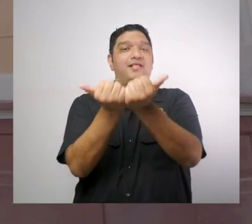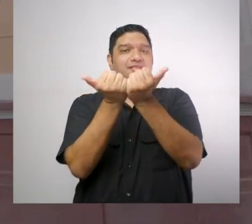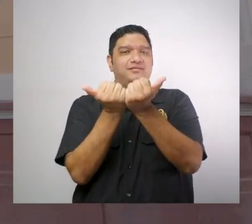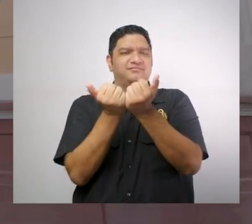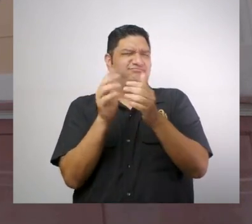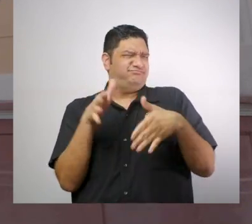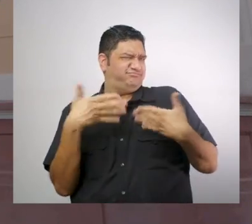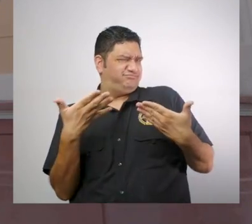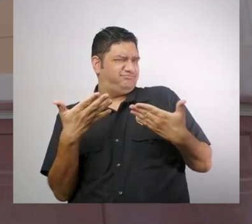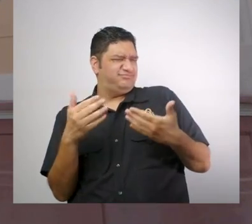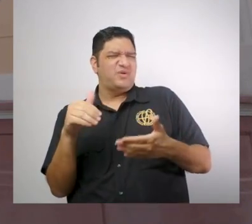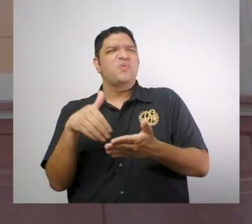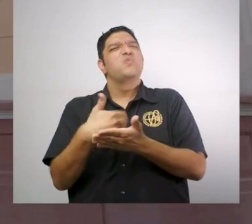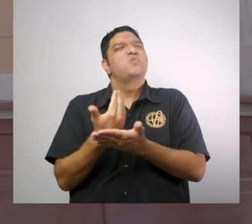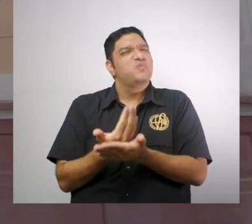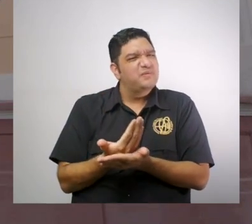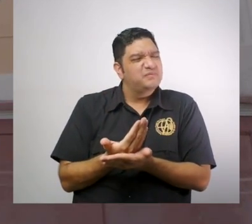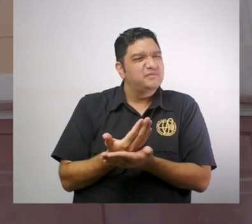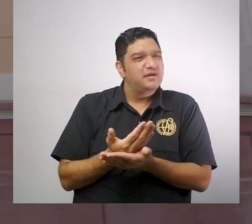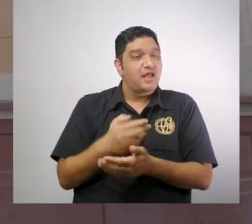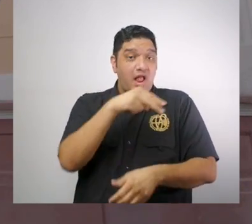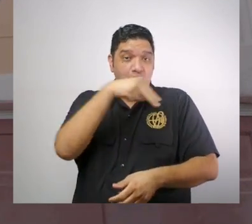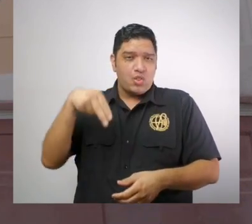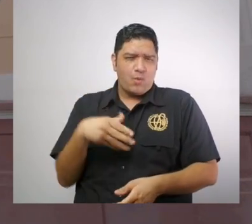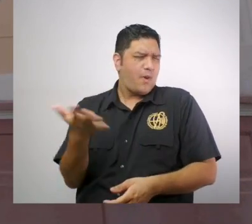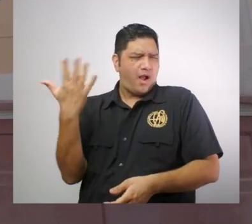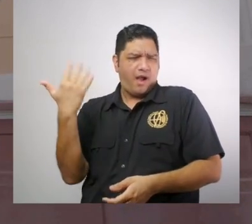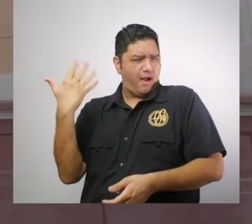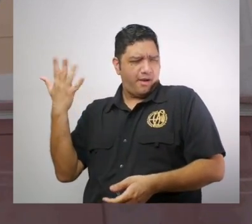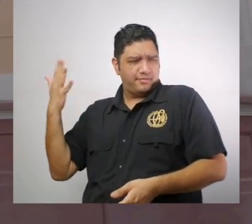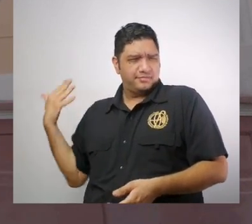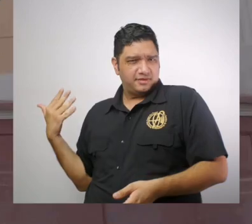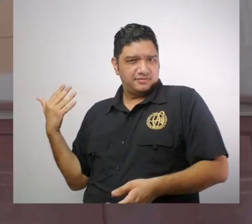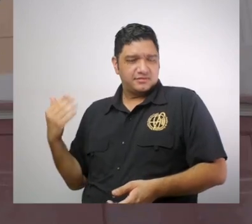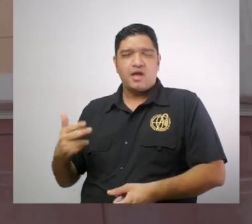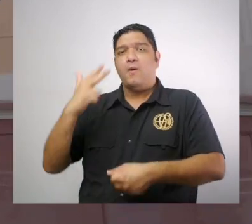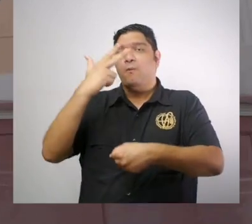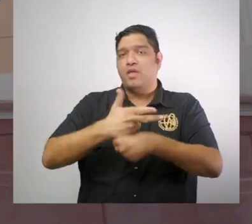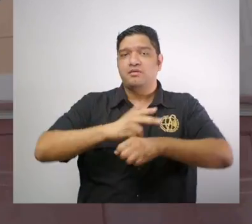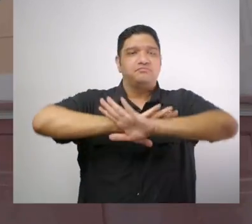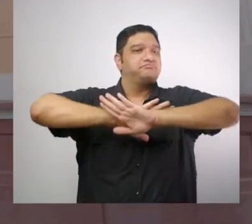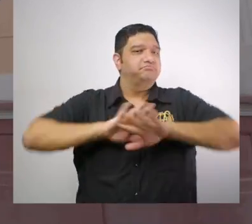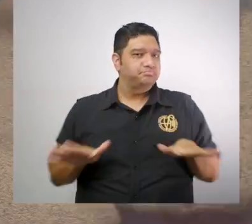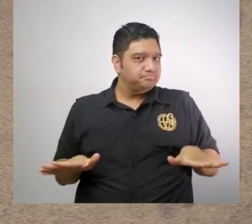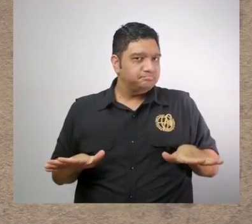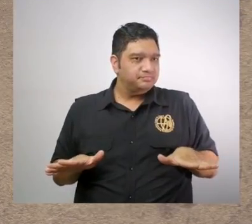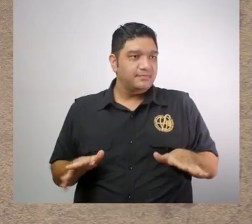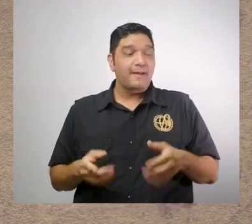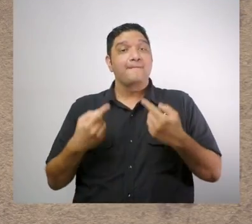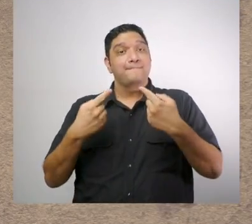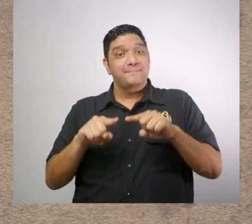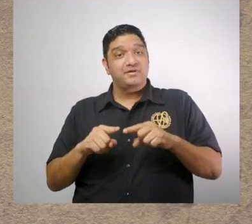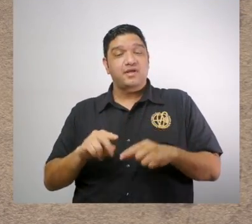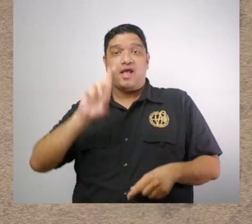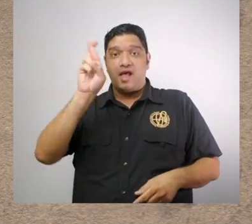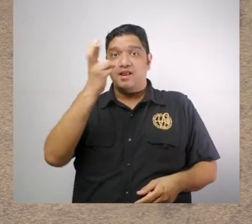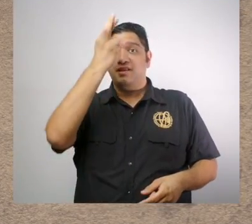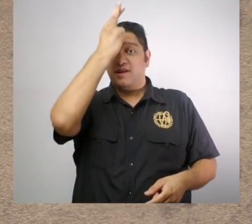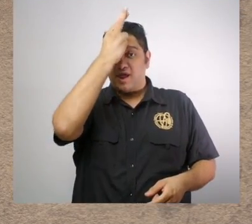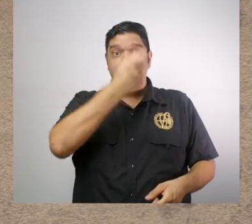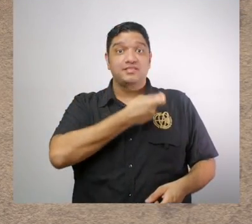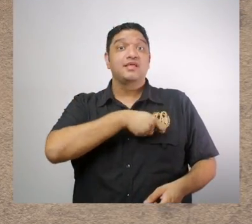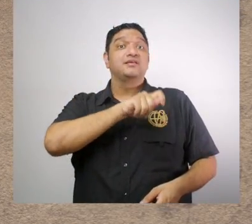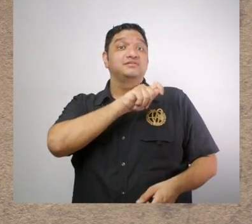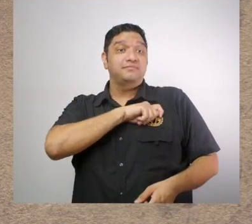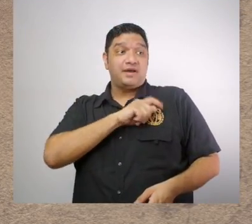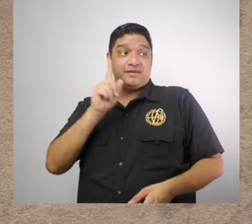Nueva Guatemala, porque el nombre común de la ciudad ha sido Guatemala. Por eso el rey Carlos III,